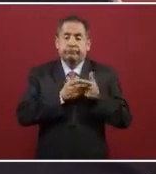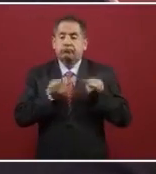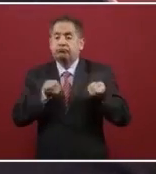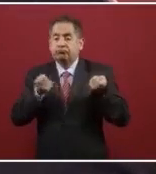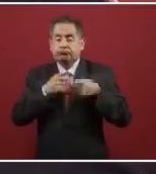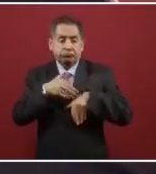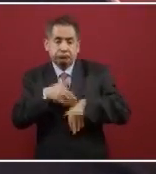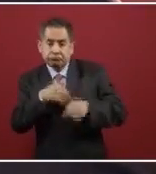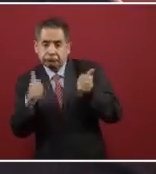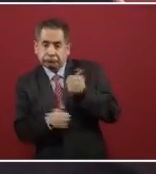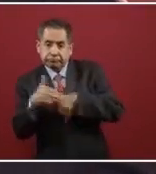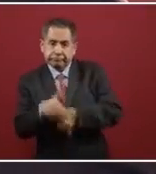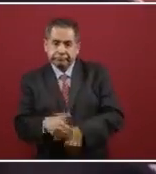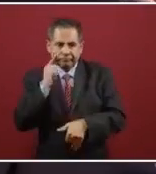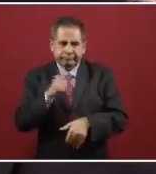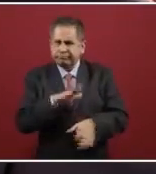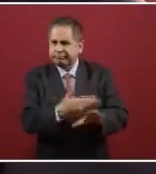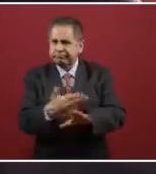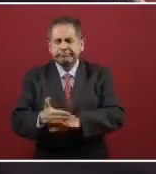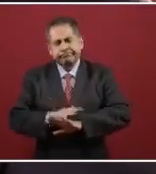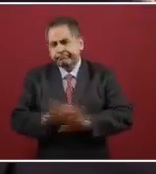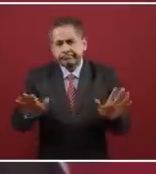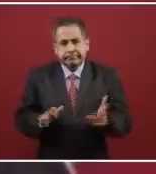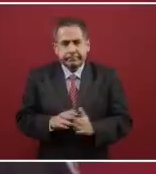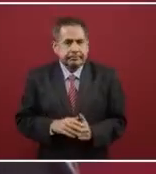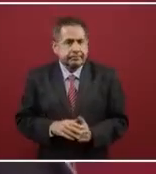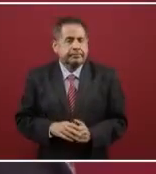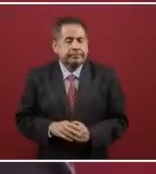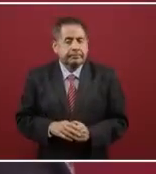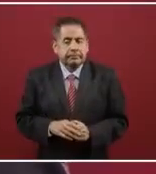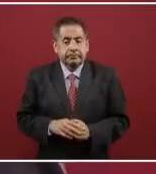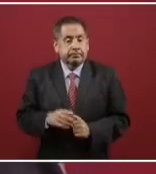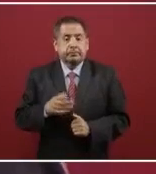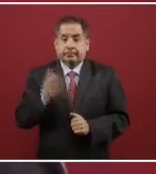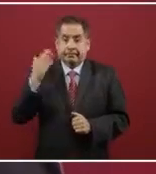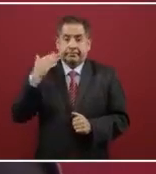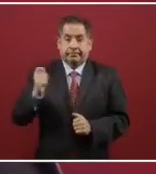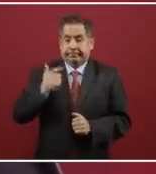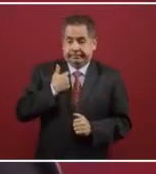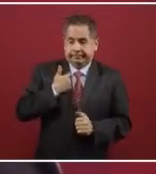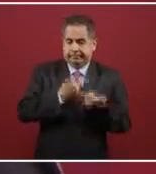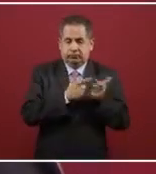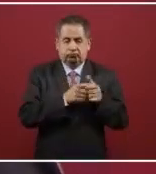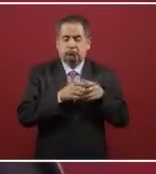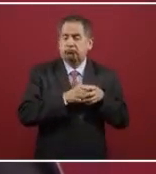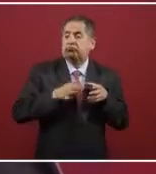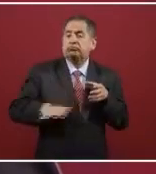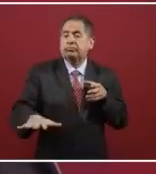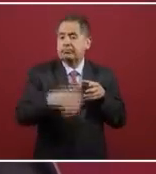minoría, o sea, porque se sentían los dueños de México.